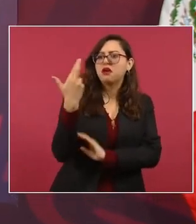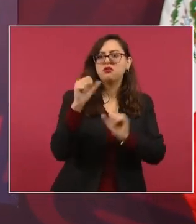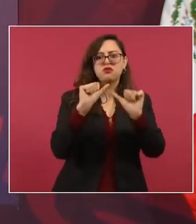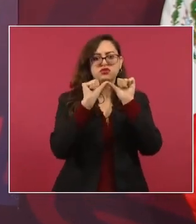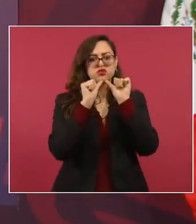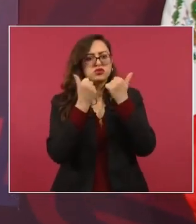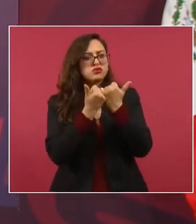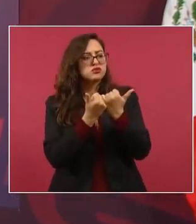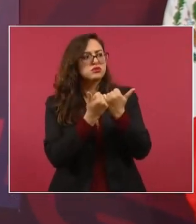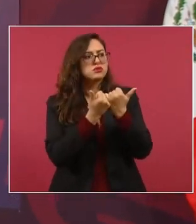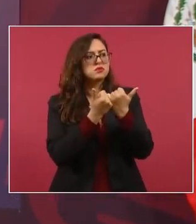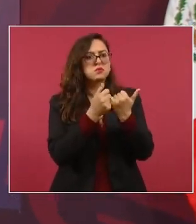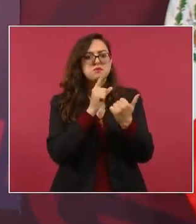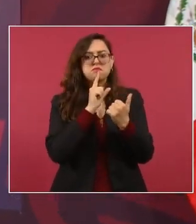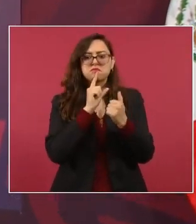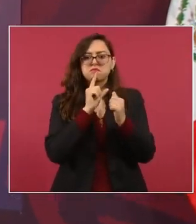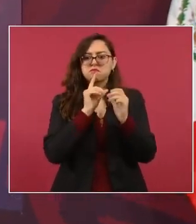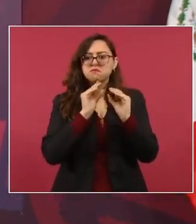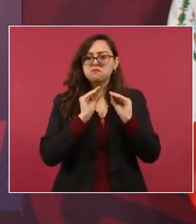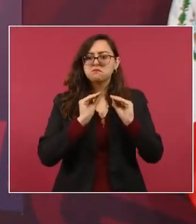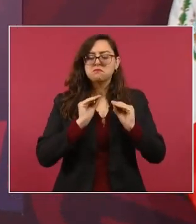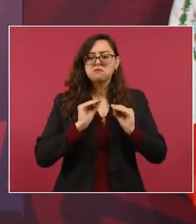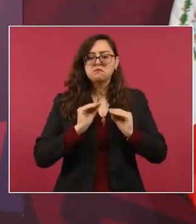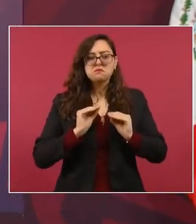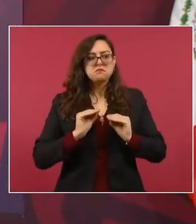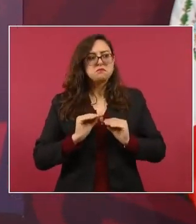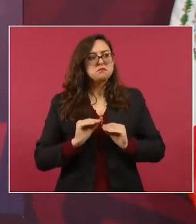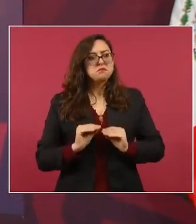¿Dónde estaban las comisiones de derechos humanos?